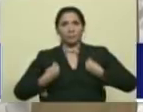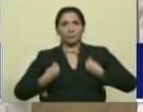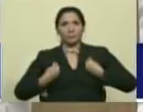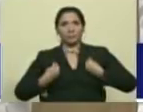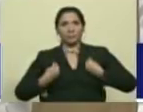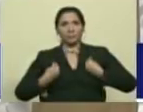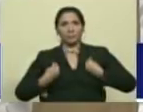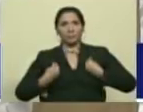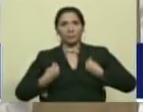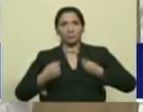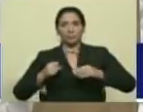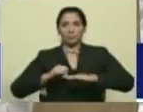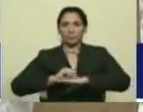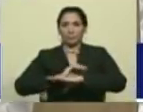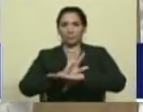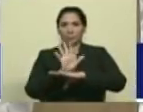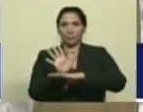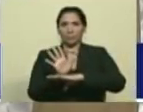que es el ALBA.